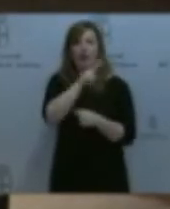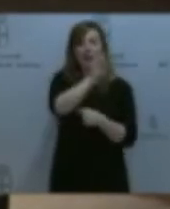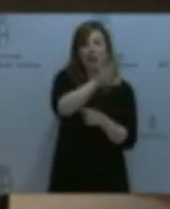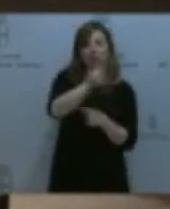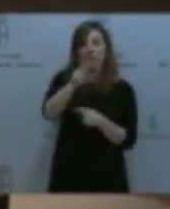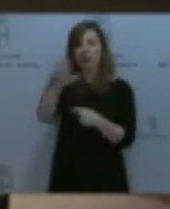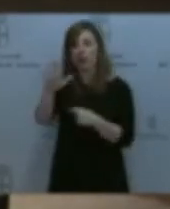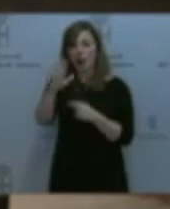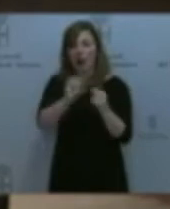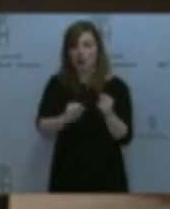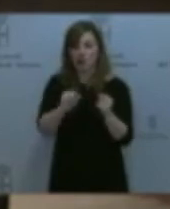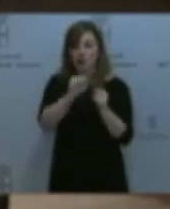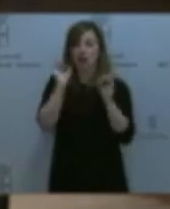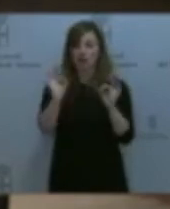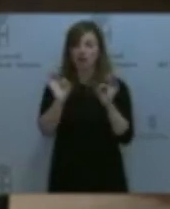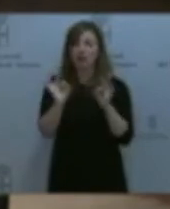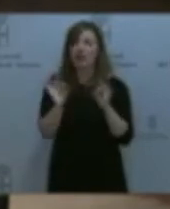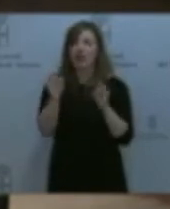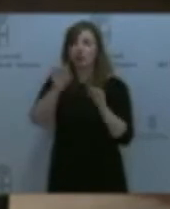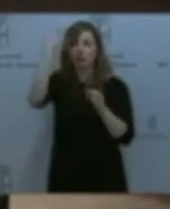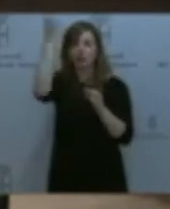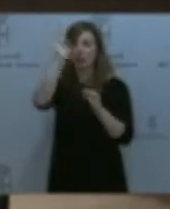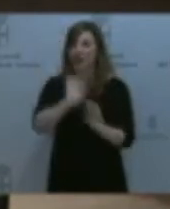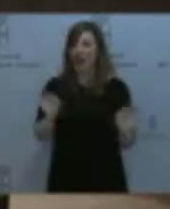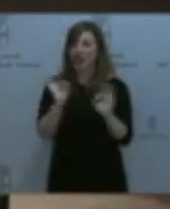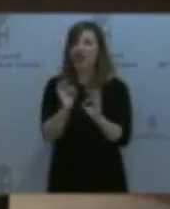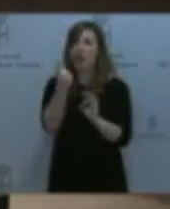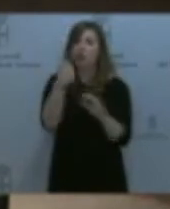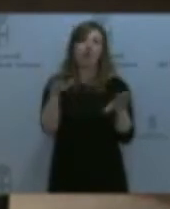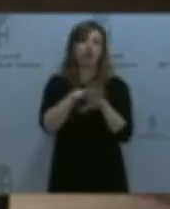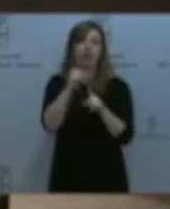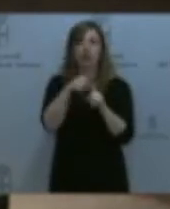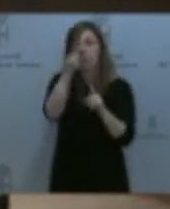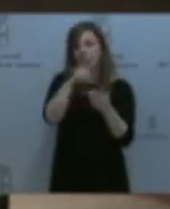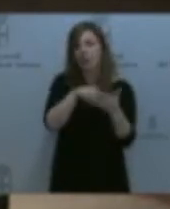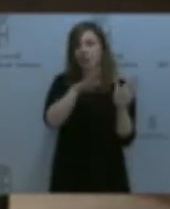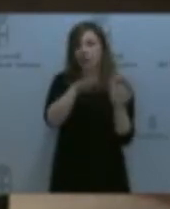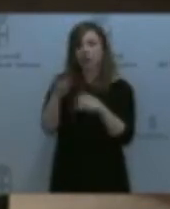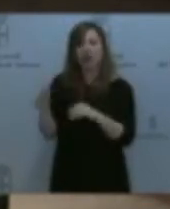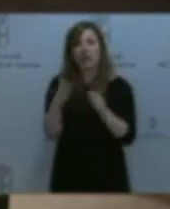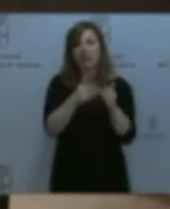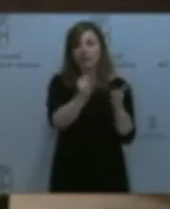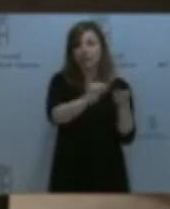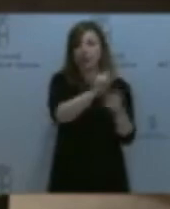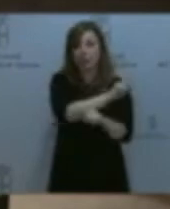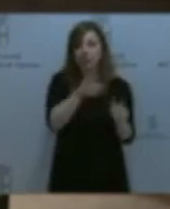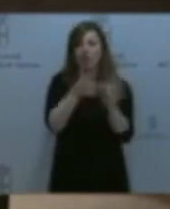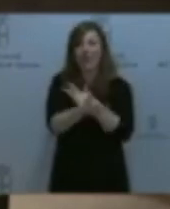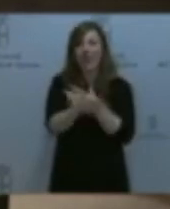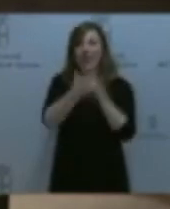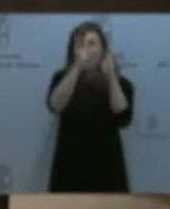no es una cifra arbitraria, no se la inventó nadie en una noche de mayo de 1981 ni la escribió en una esquina. Es una cifra de gente real de carne y